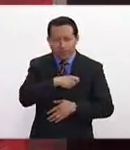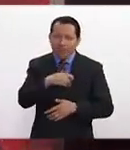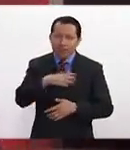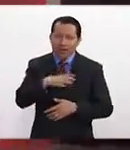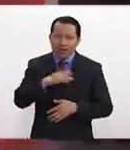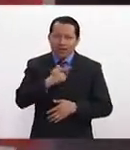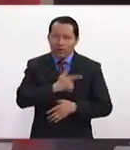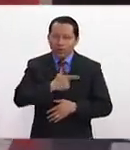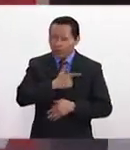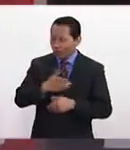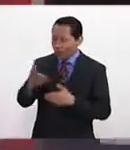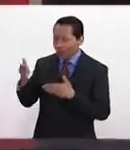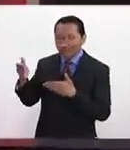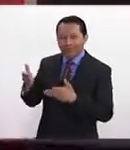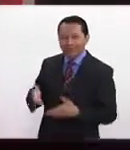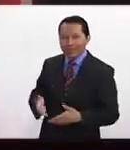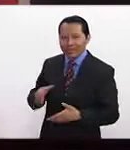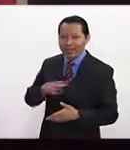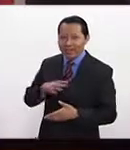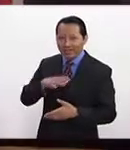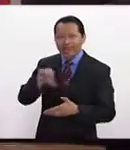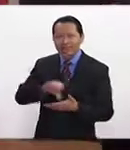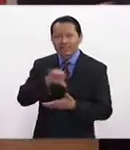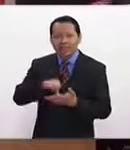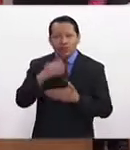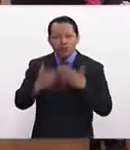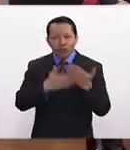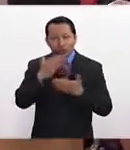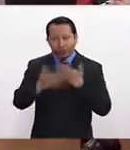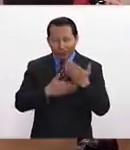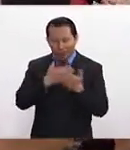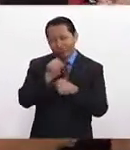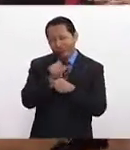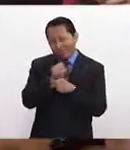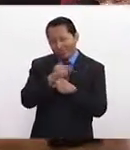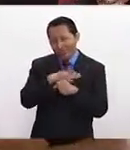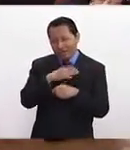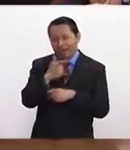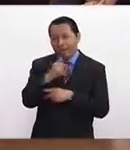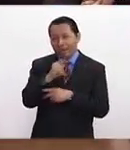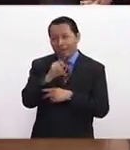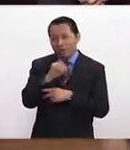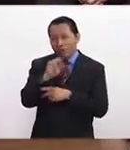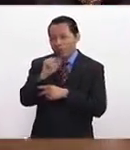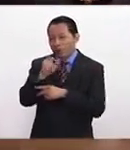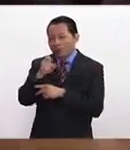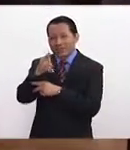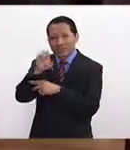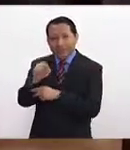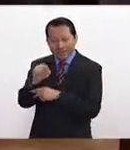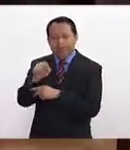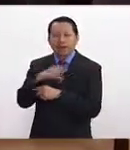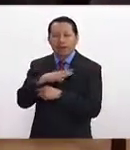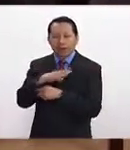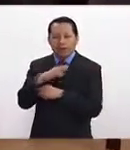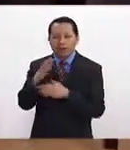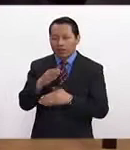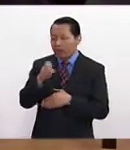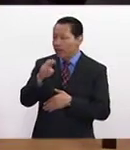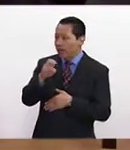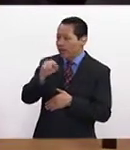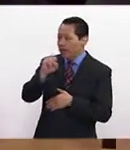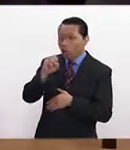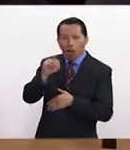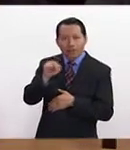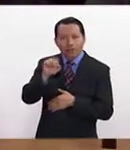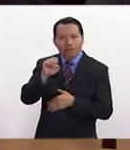que siempre estén los integrantes del Centro de Estudios Internacionales Gilberto Bosques del Senado de la República. Está aquí Emerson Segura